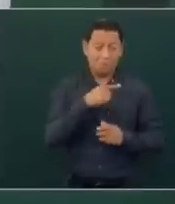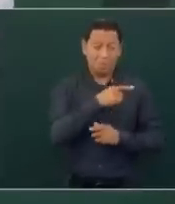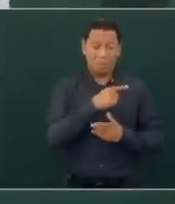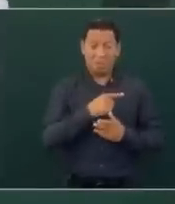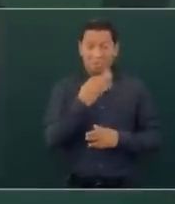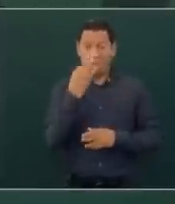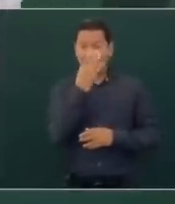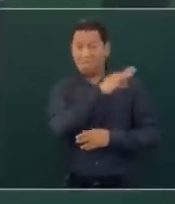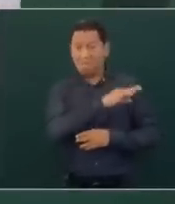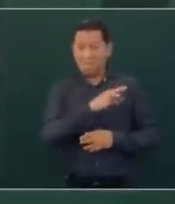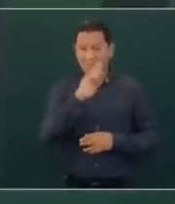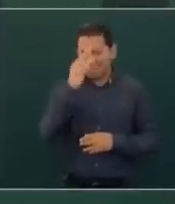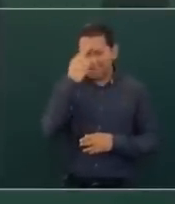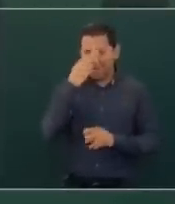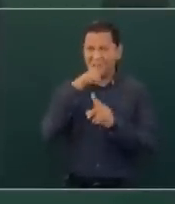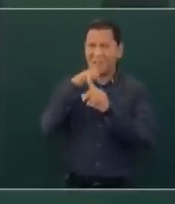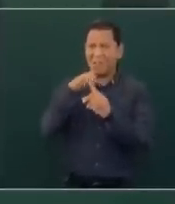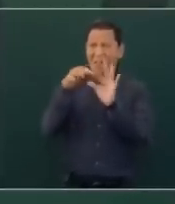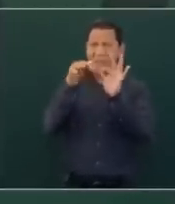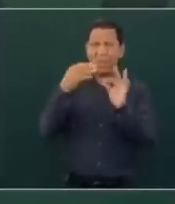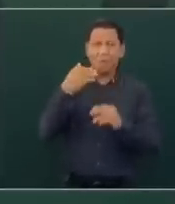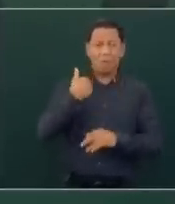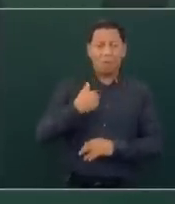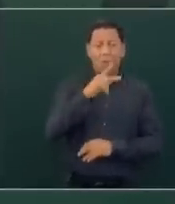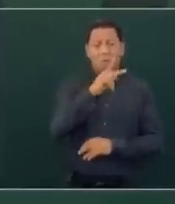¿Cuánto tiempo engañando?